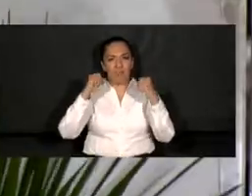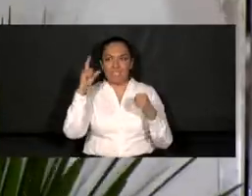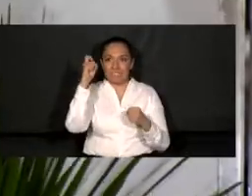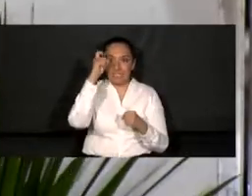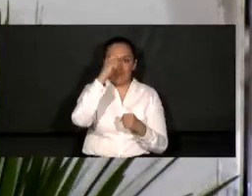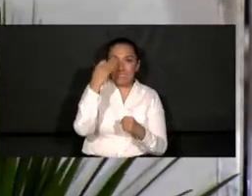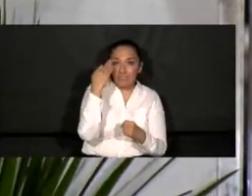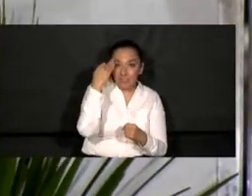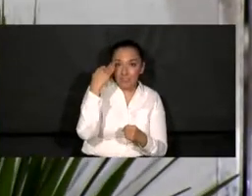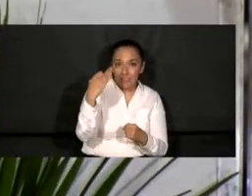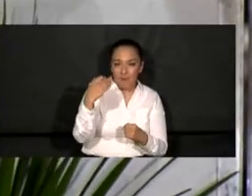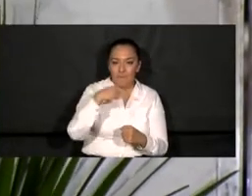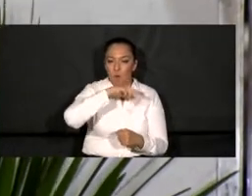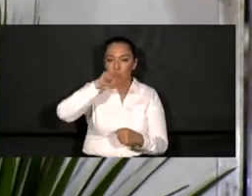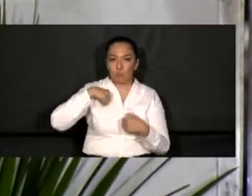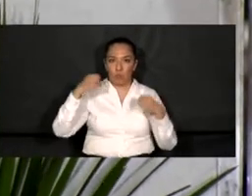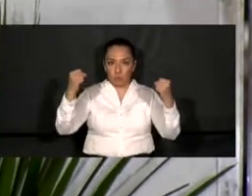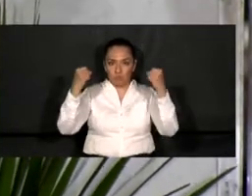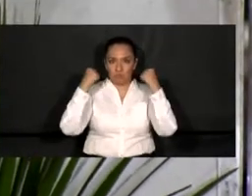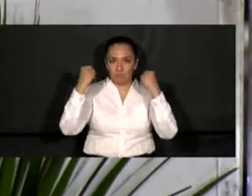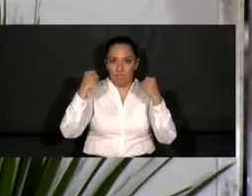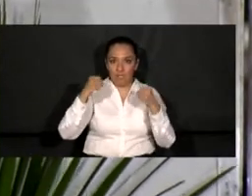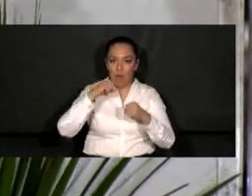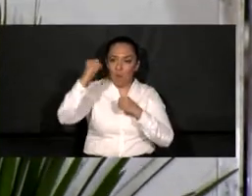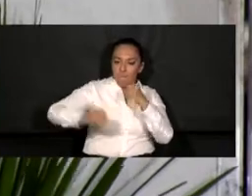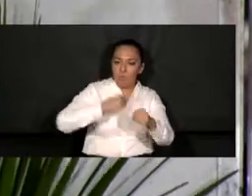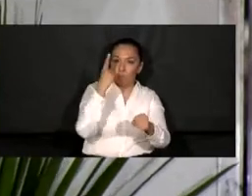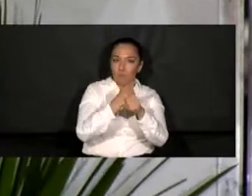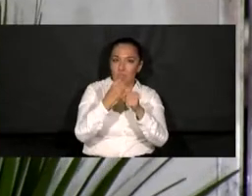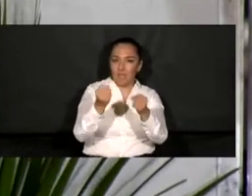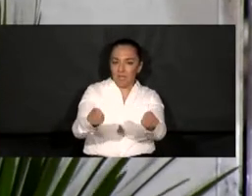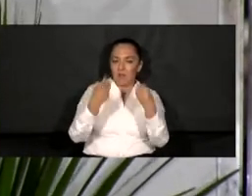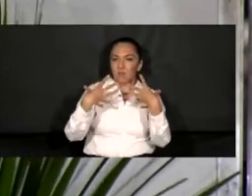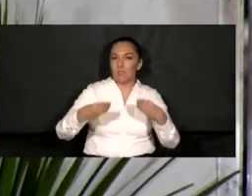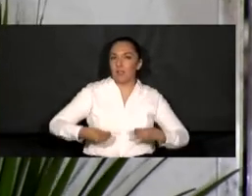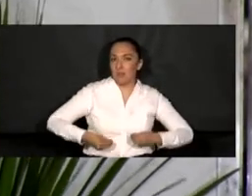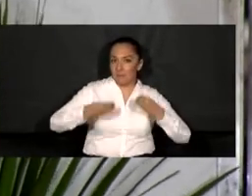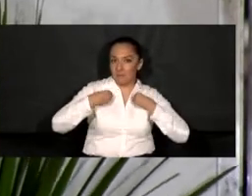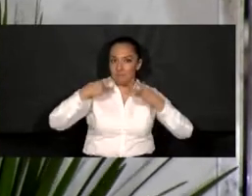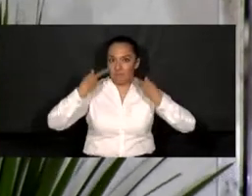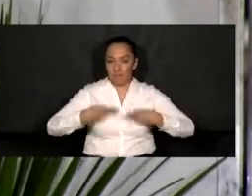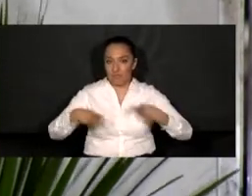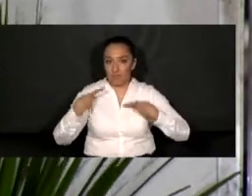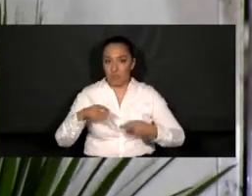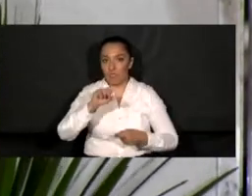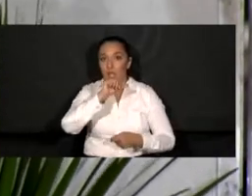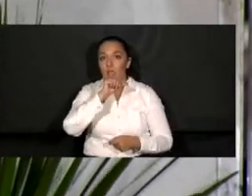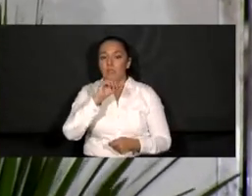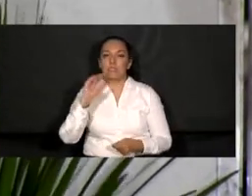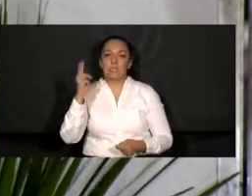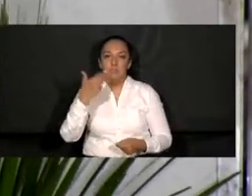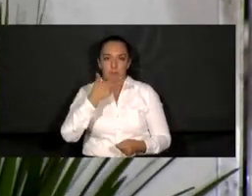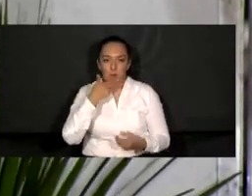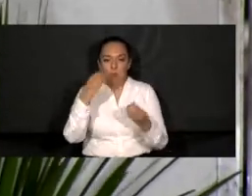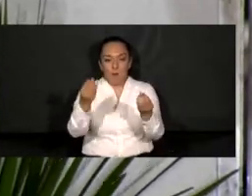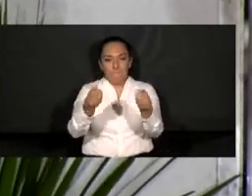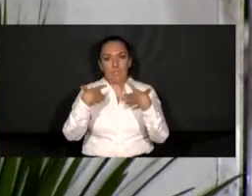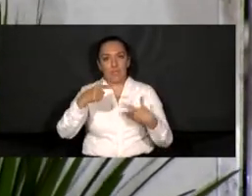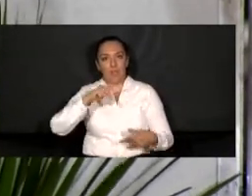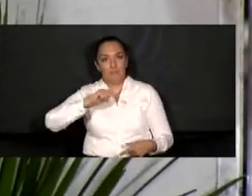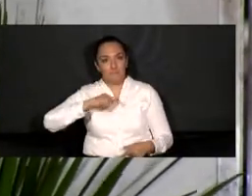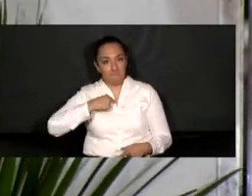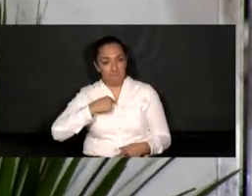adversidad. Esta es la oportunidad que nos da la vida y los chihuahuenses le dan a una servidora